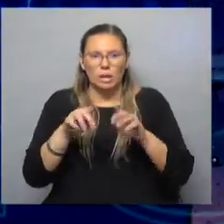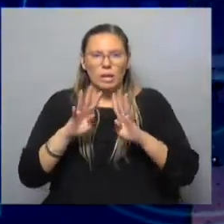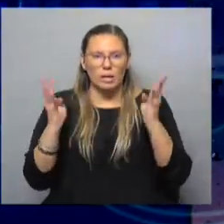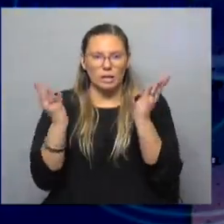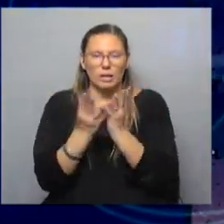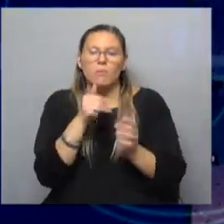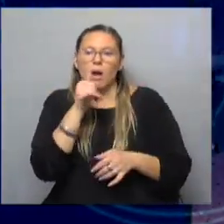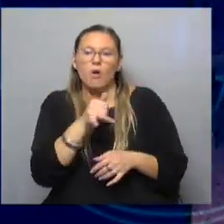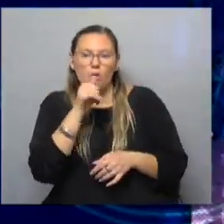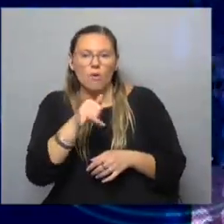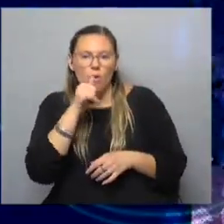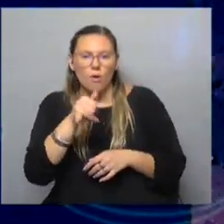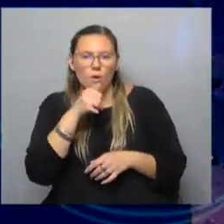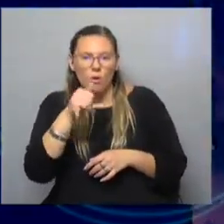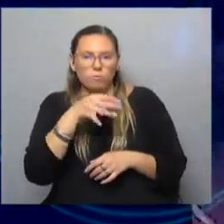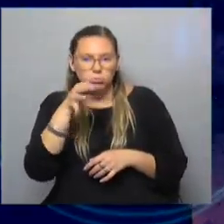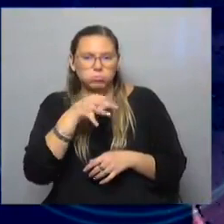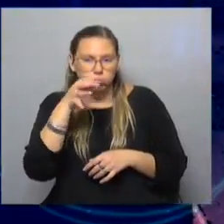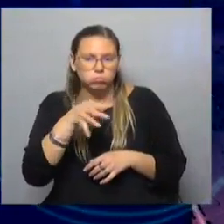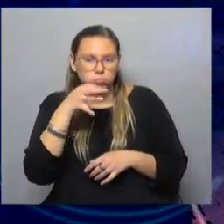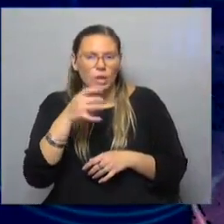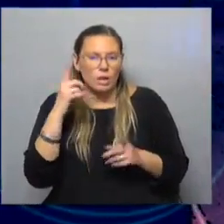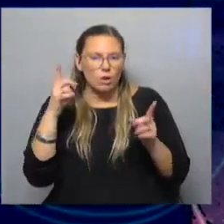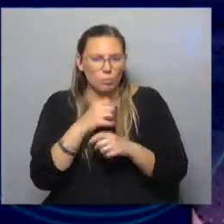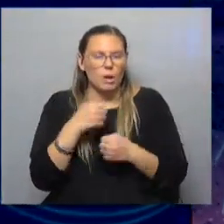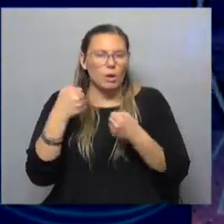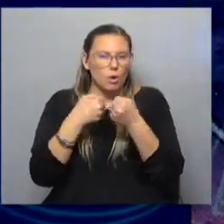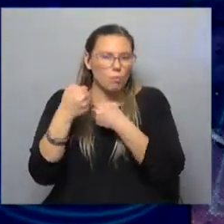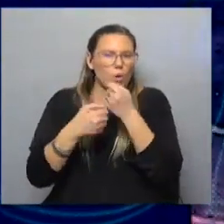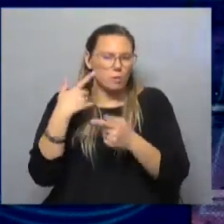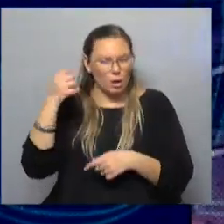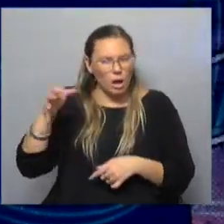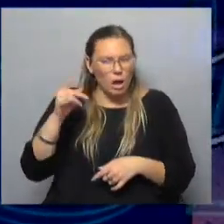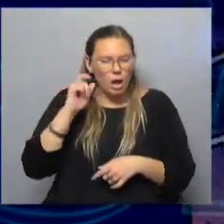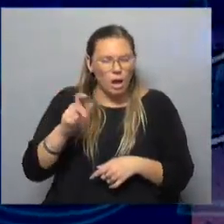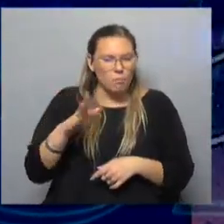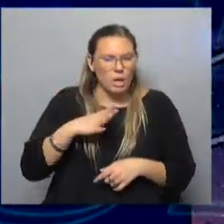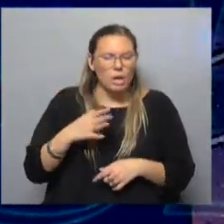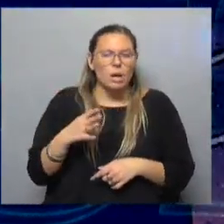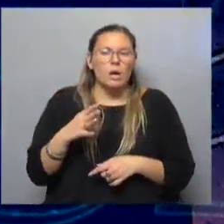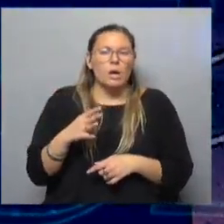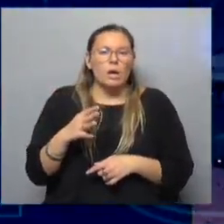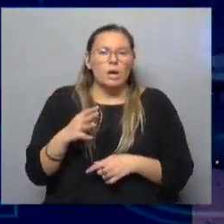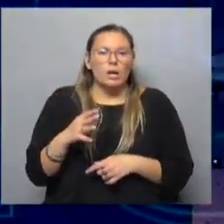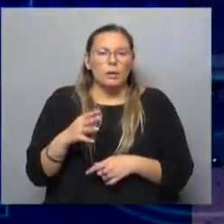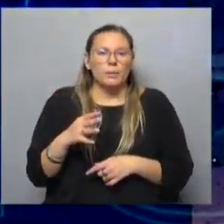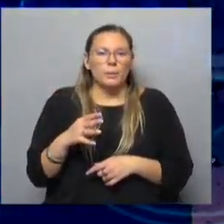los relatos, cosa que es bastante complejo, va a ser en el boxeo, pero está muy capacitado. Y entre nosotros tres